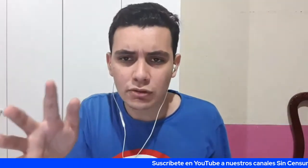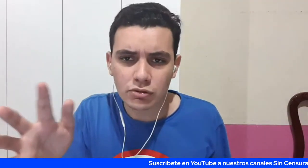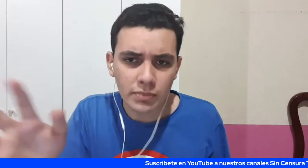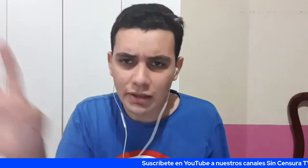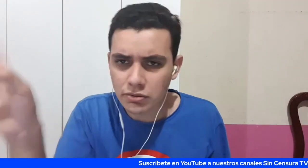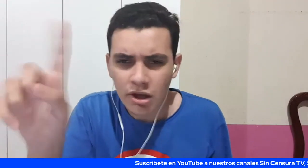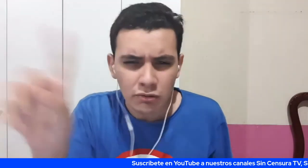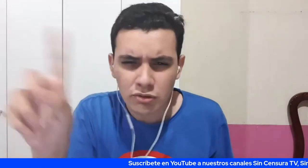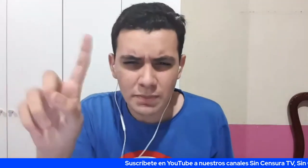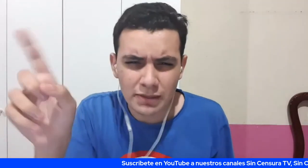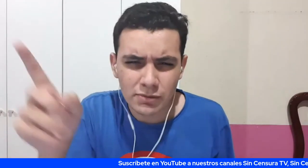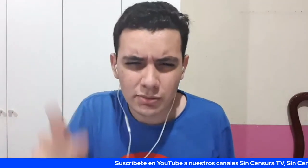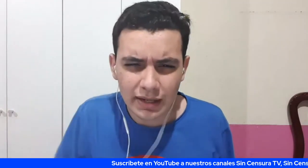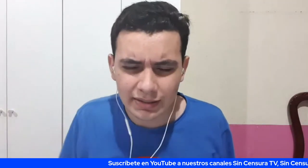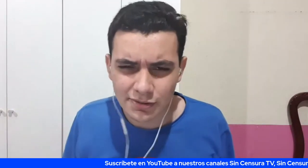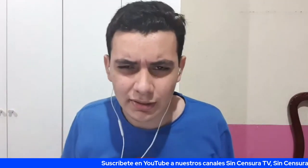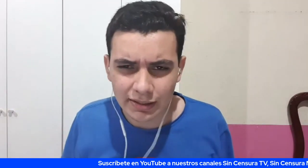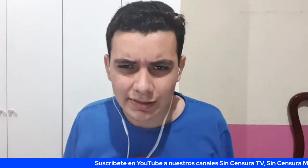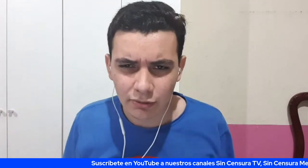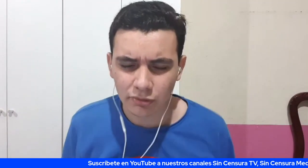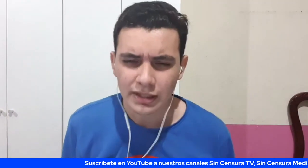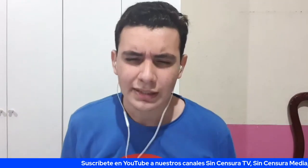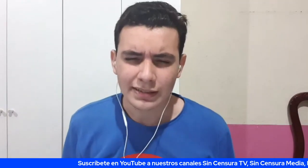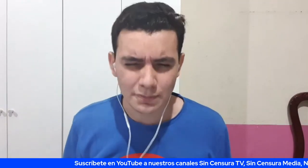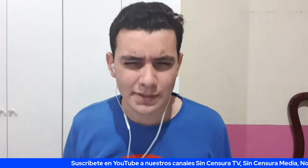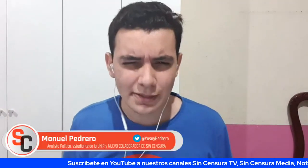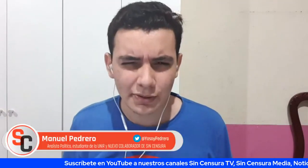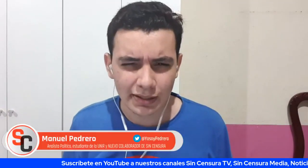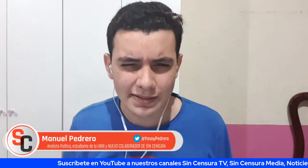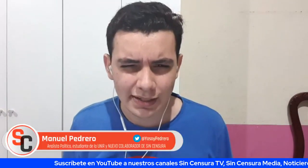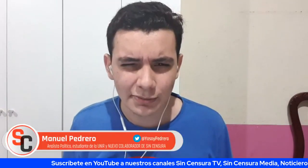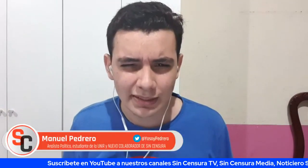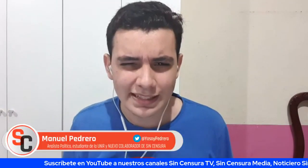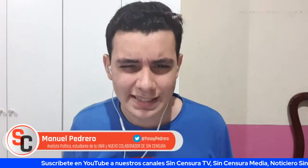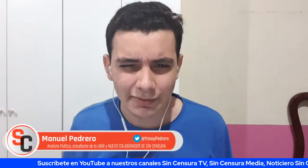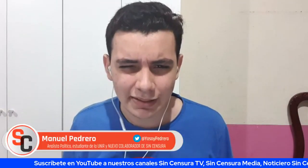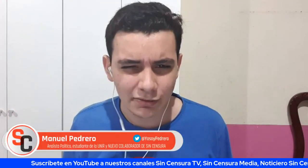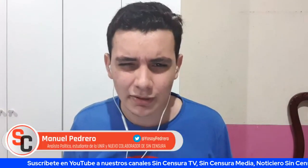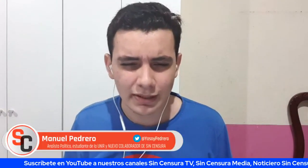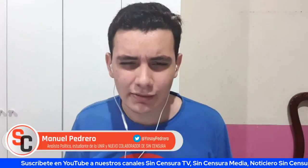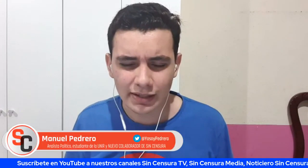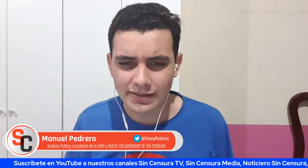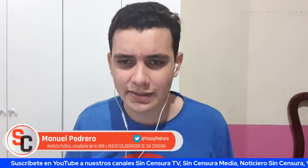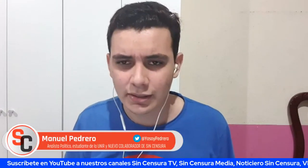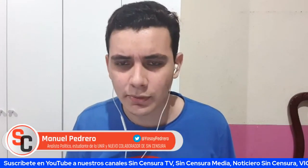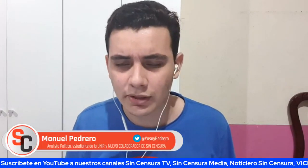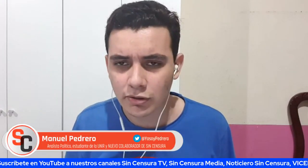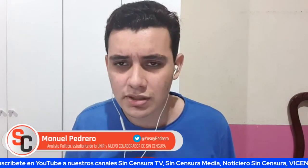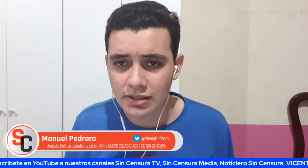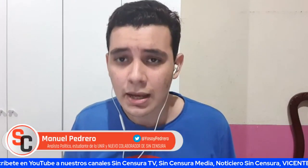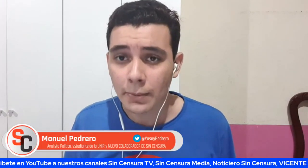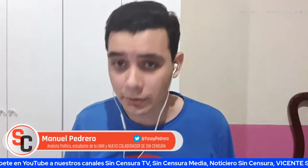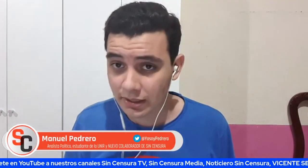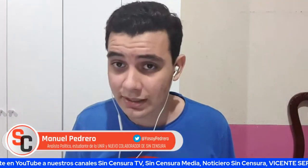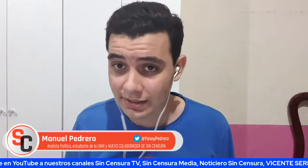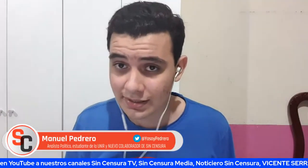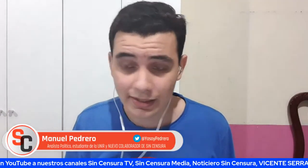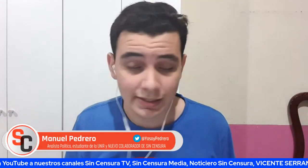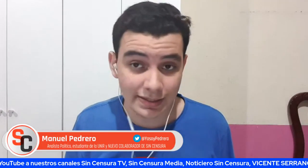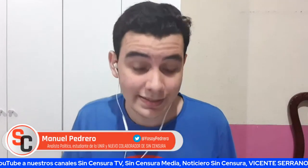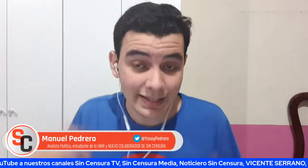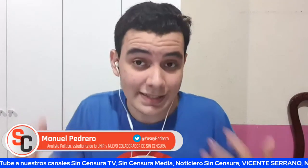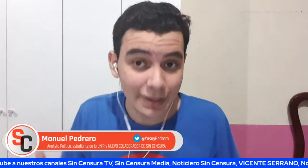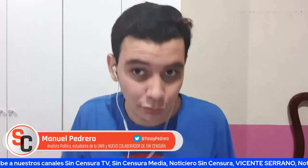ya nos tiene acostumbrados. No esperemos una reacción de Calderón. Después de lo de García Luna ya sabe que no debe de hablar de este tipo de cosas, pero sí hay